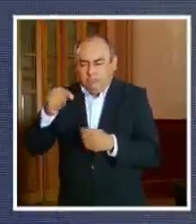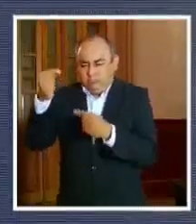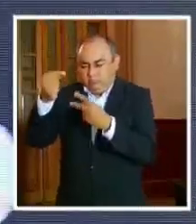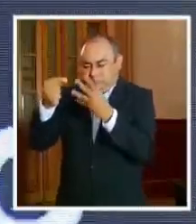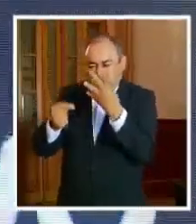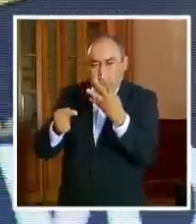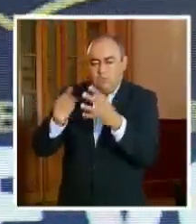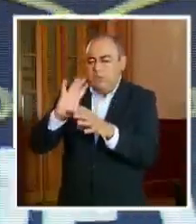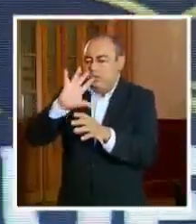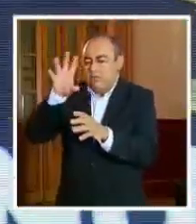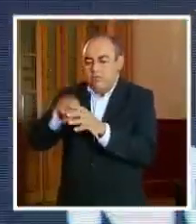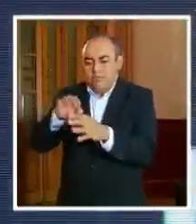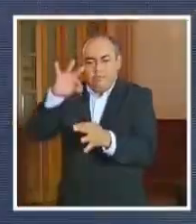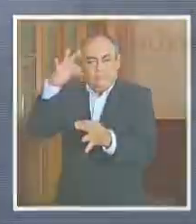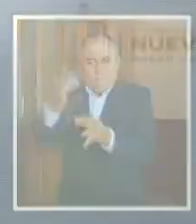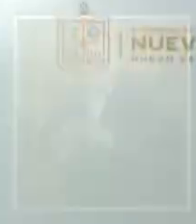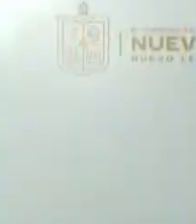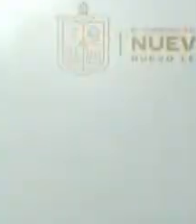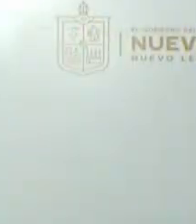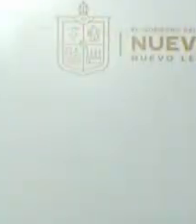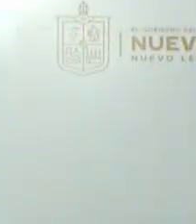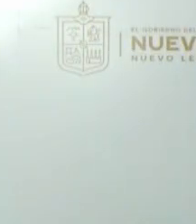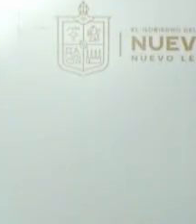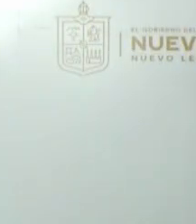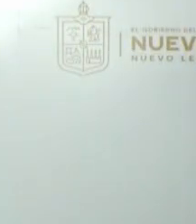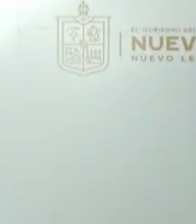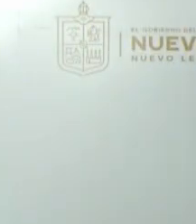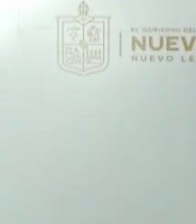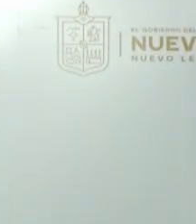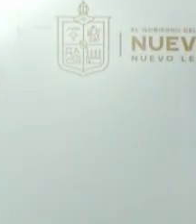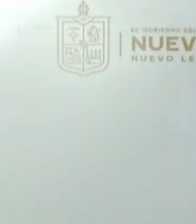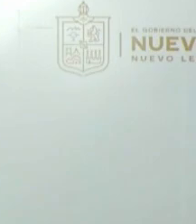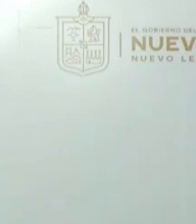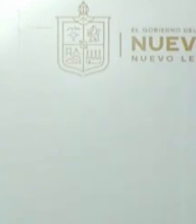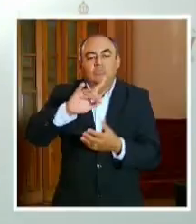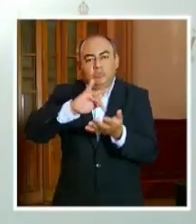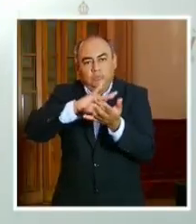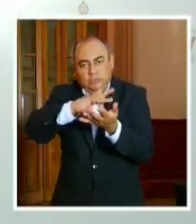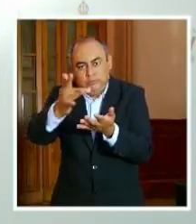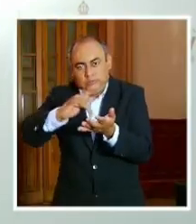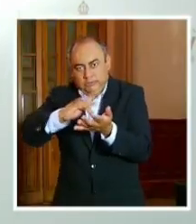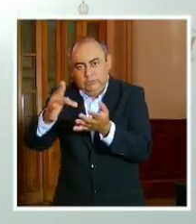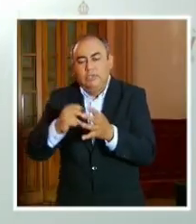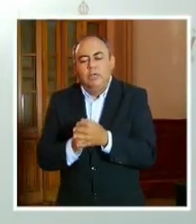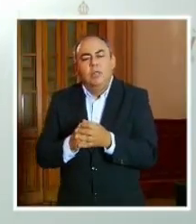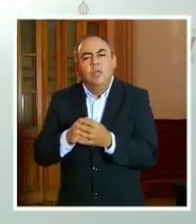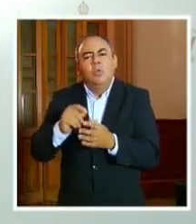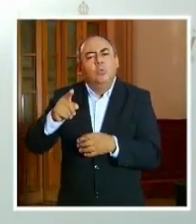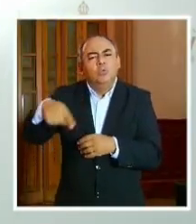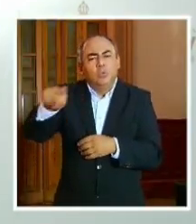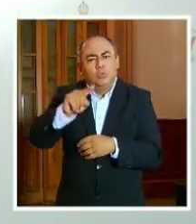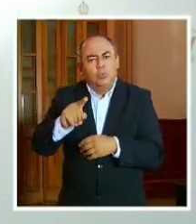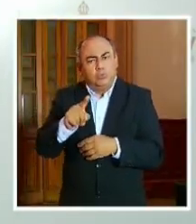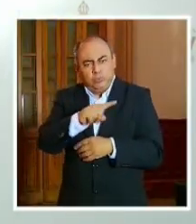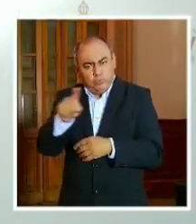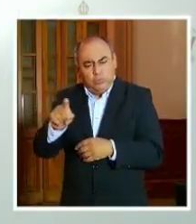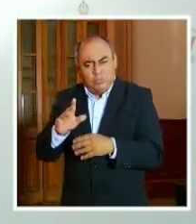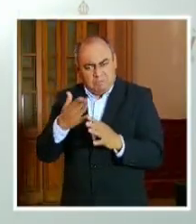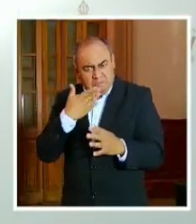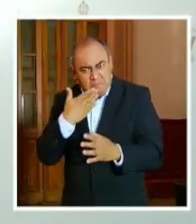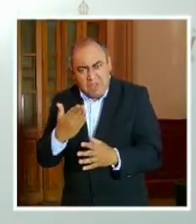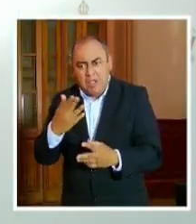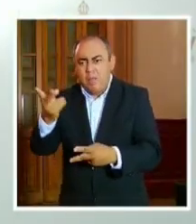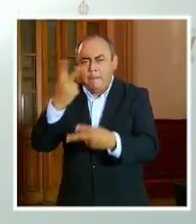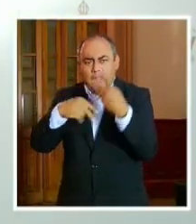del día de hoy, no sin antes pues agradecerles todo el compromiso por